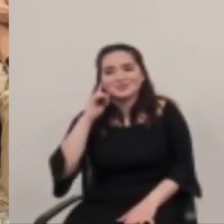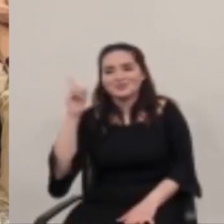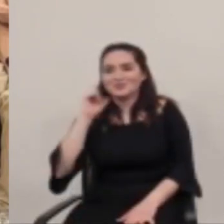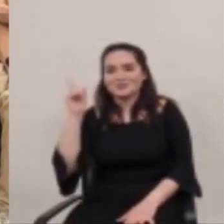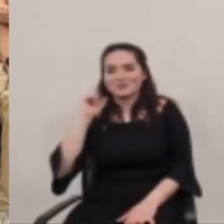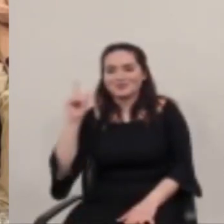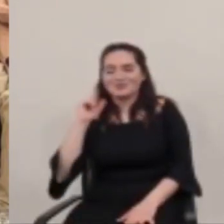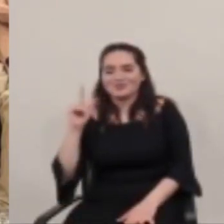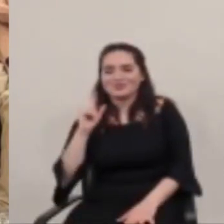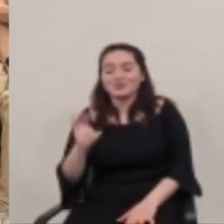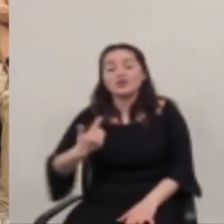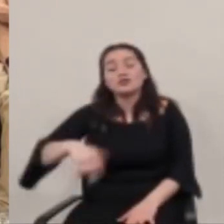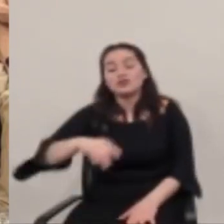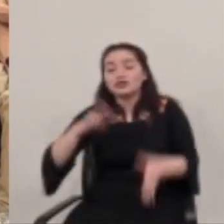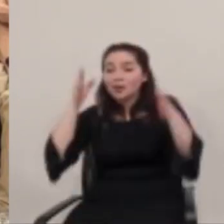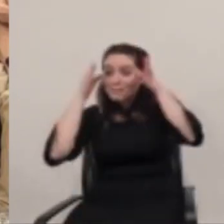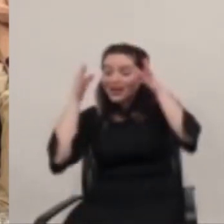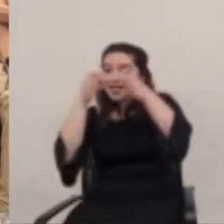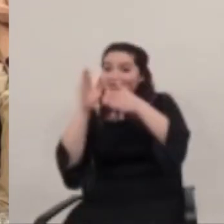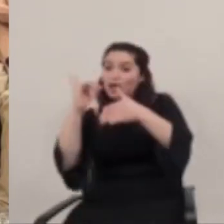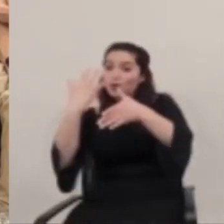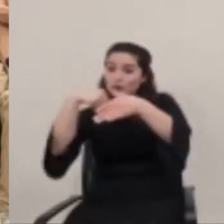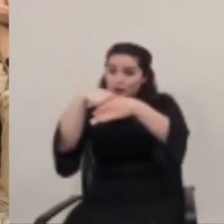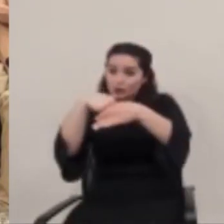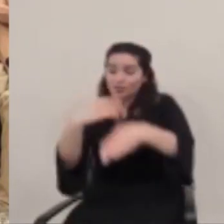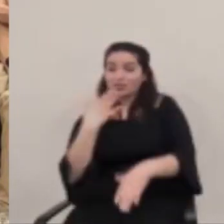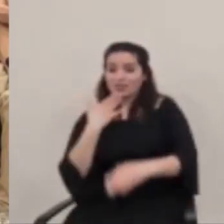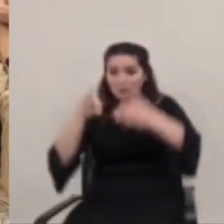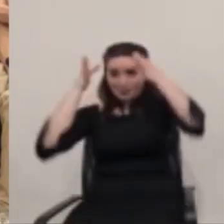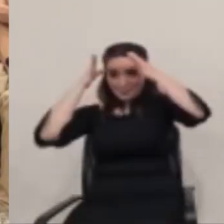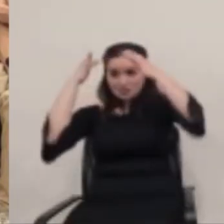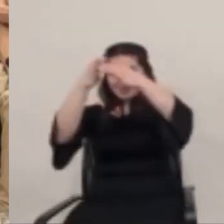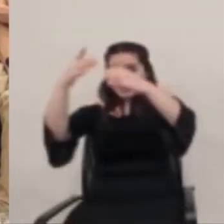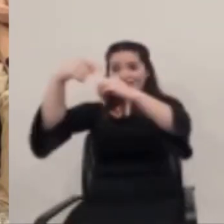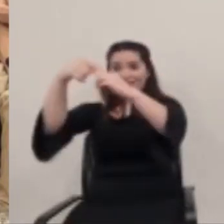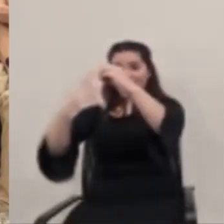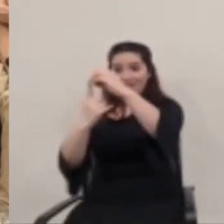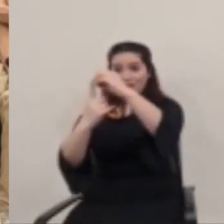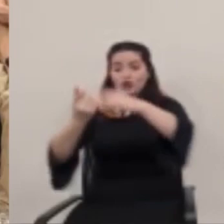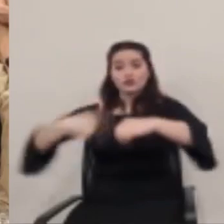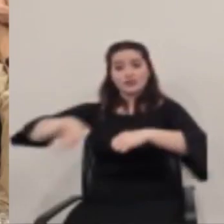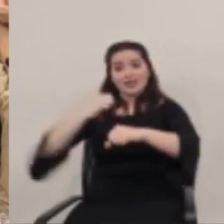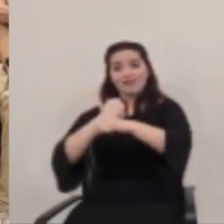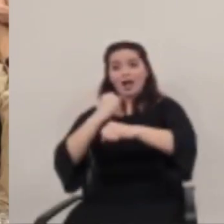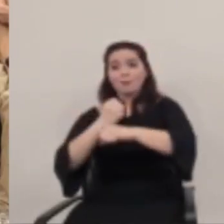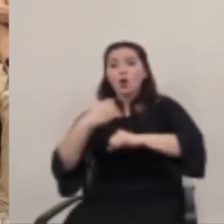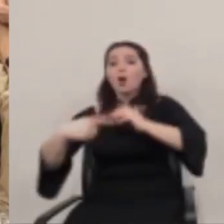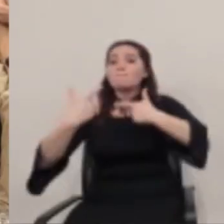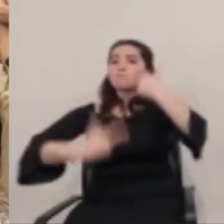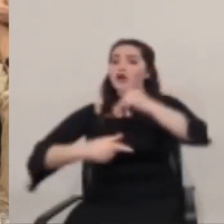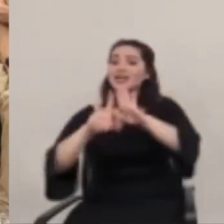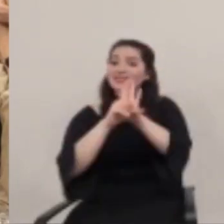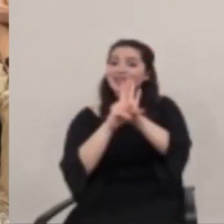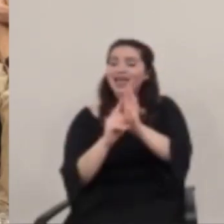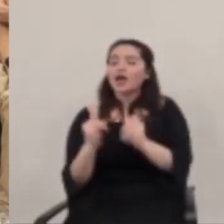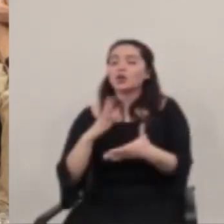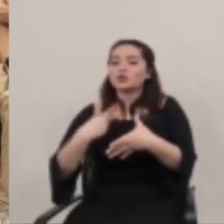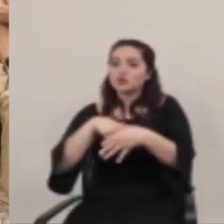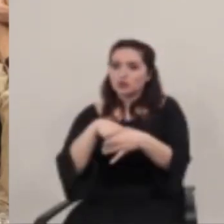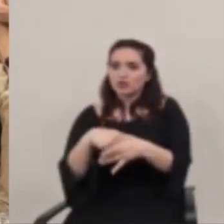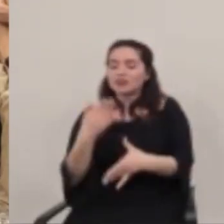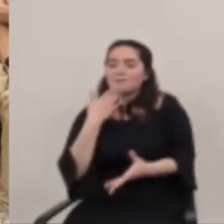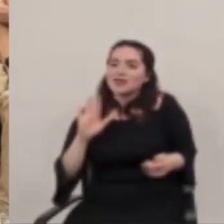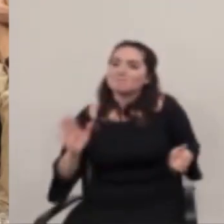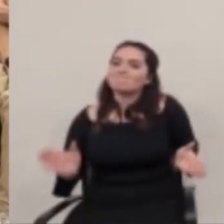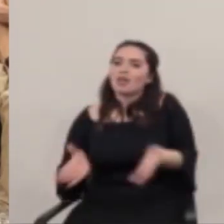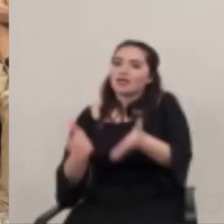Tenemos mirada de inclusión, tenemos mirada de género, trabajamos política de inclusión, tenemos también, y vamos avanzando hacia las cuotas también